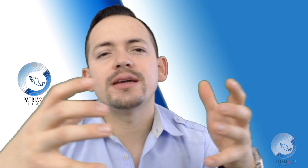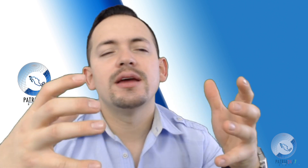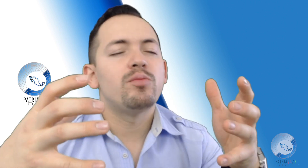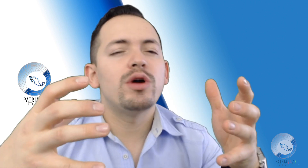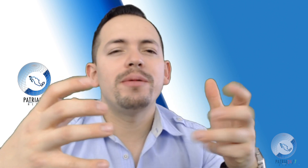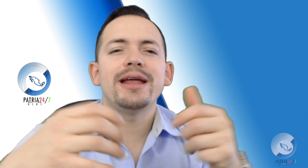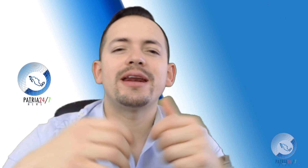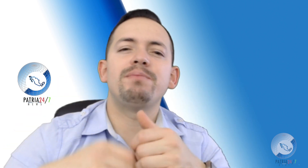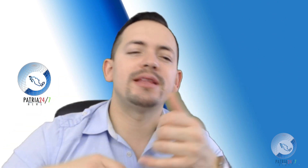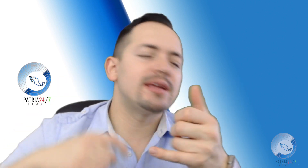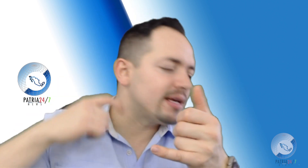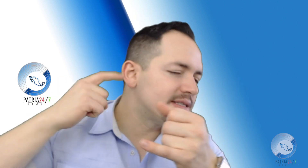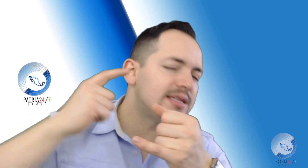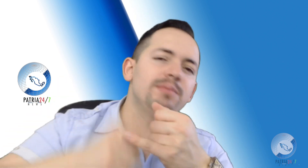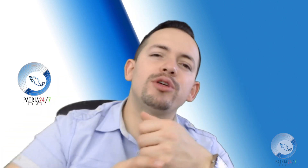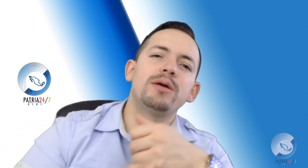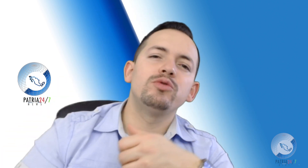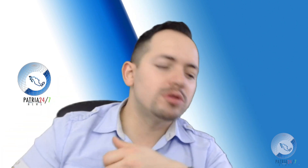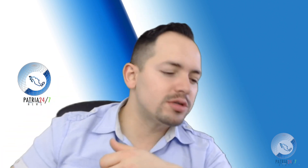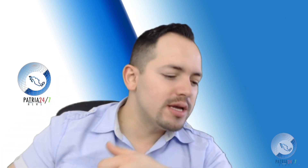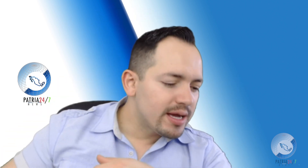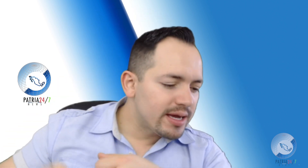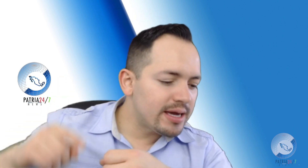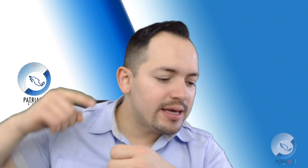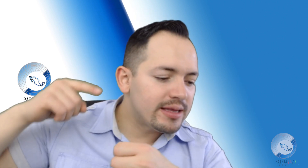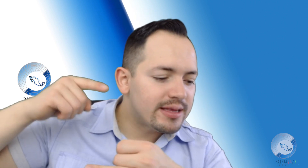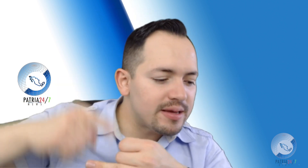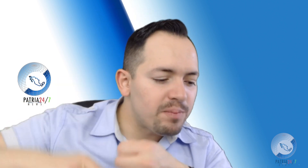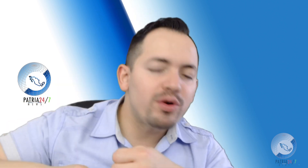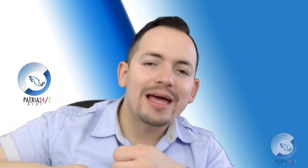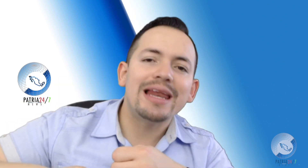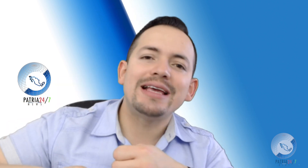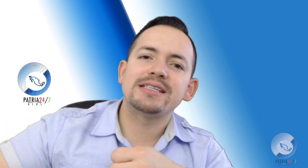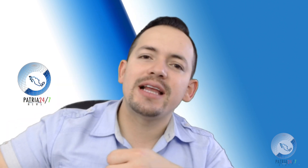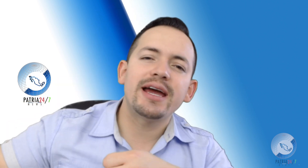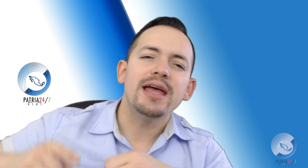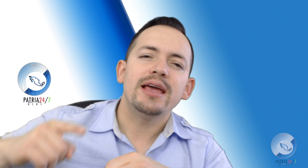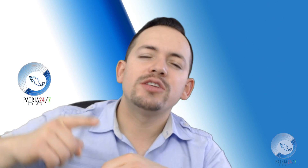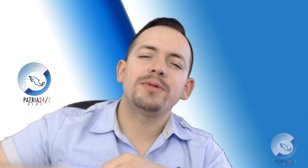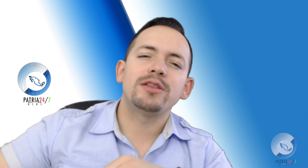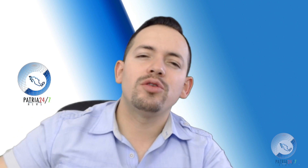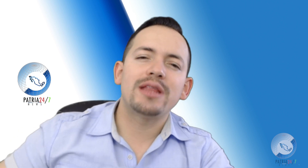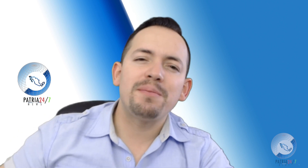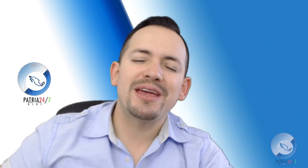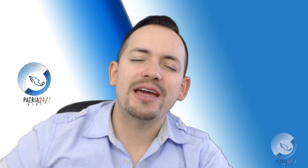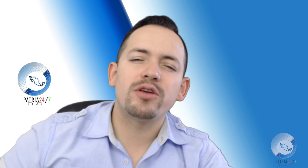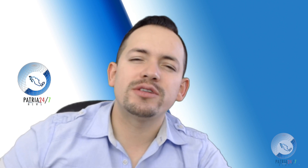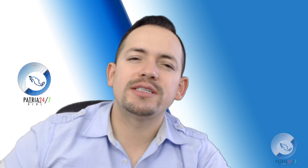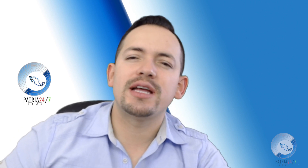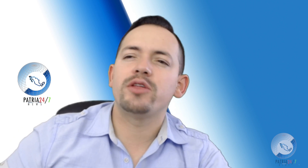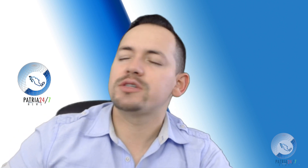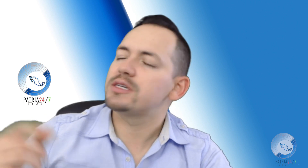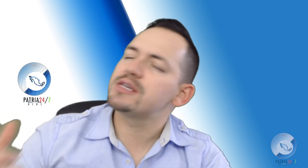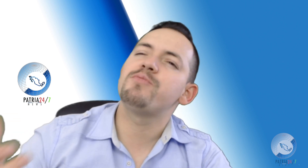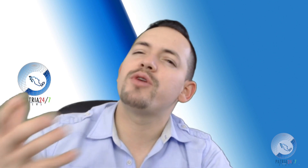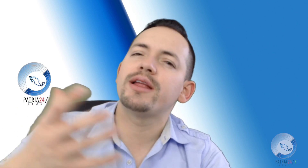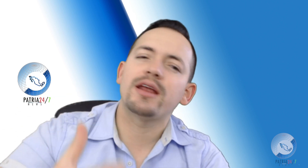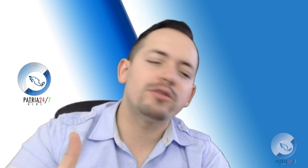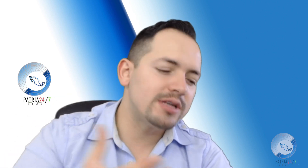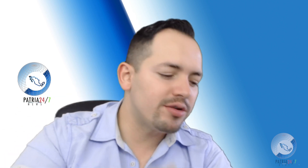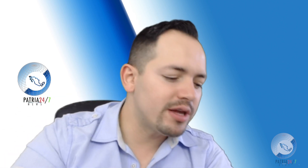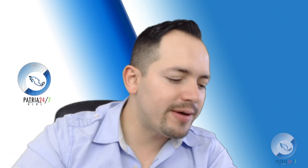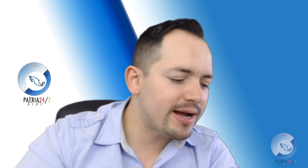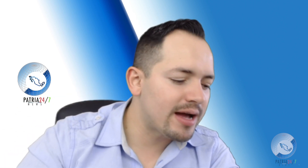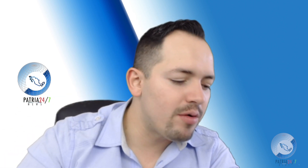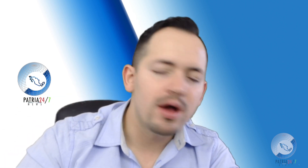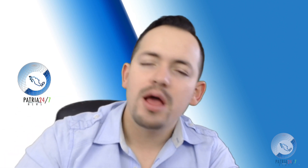se vuelvan a repetir este tipo de abusos, que se pueda legislar, y sobre todo también que en los estados se pueda